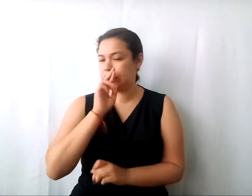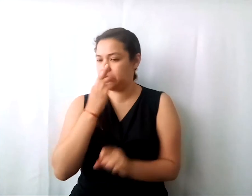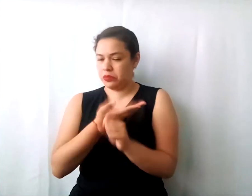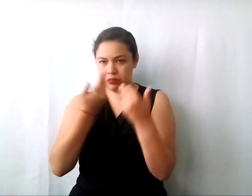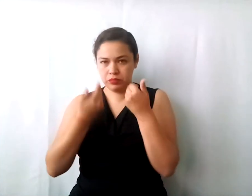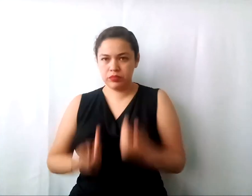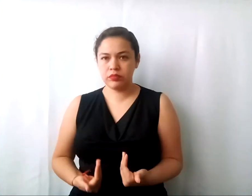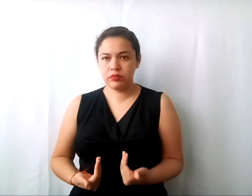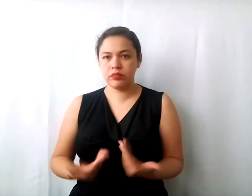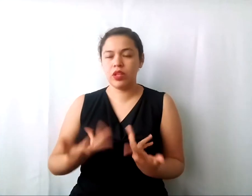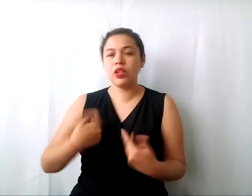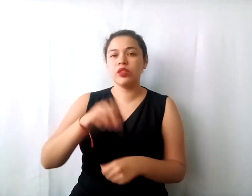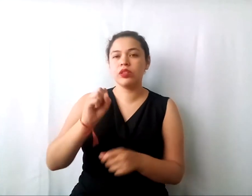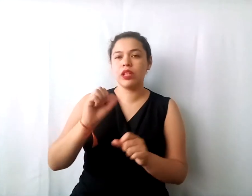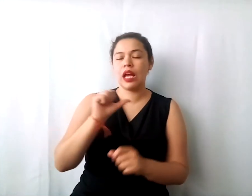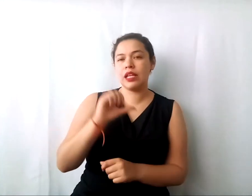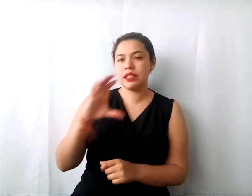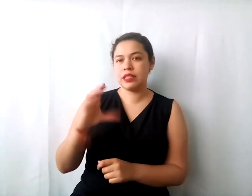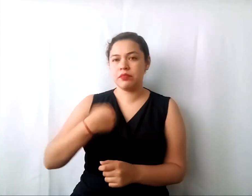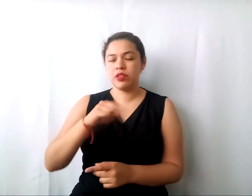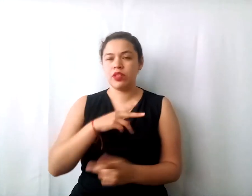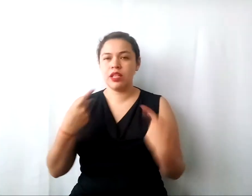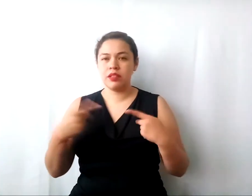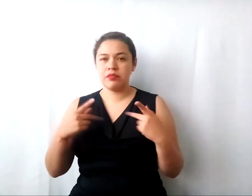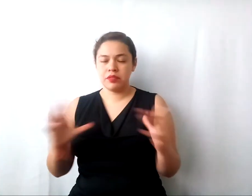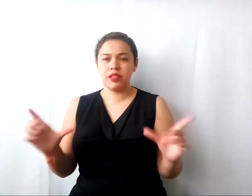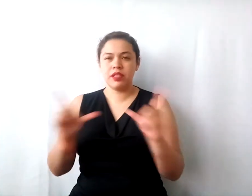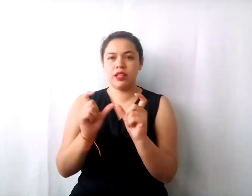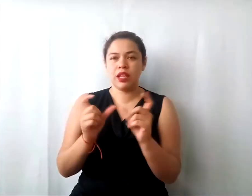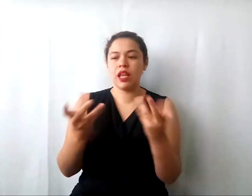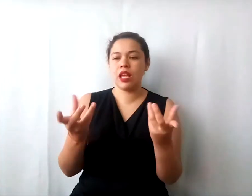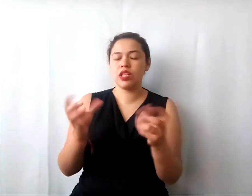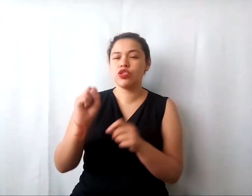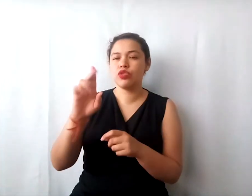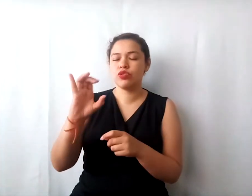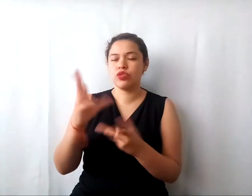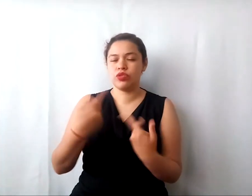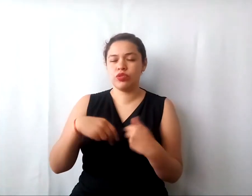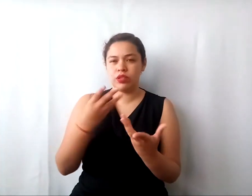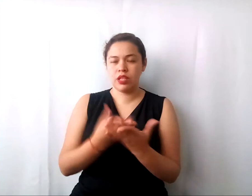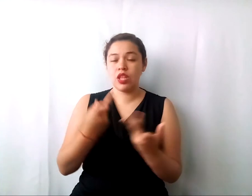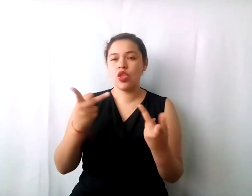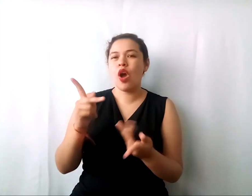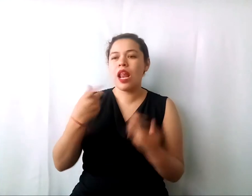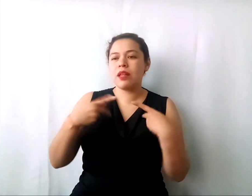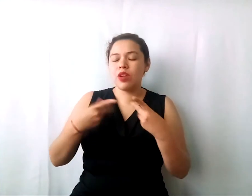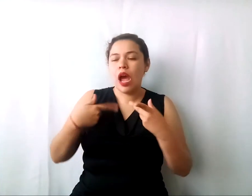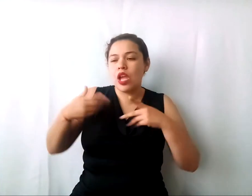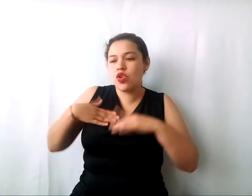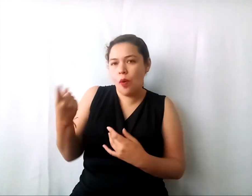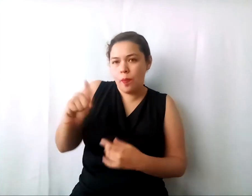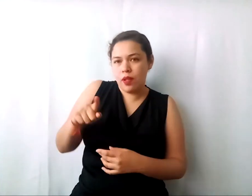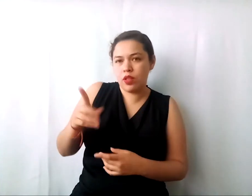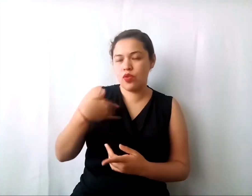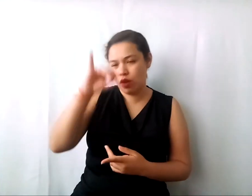aunque seamos sociedad civil, pero los socios somos los que hacemos el trabajo, no los trabajadores de la sociedad. Entonces